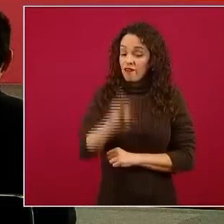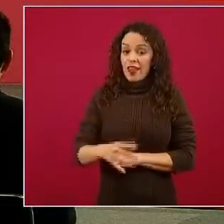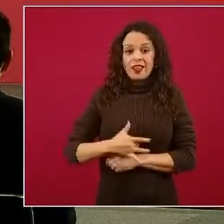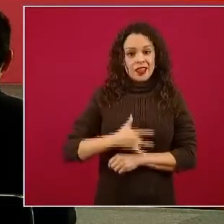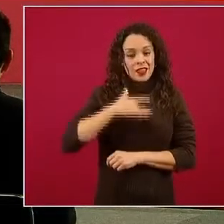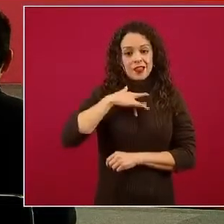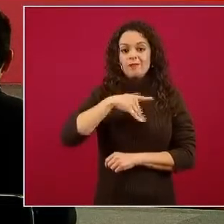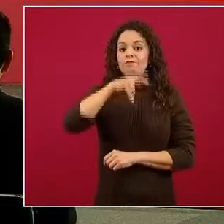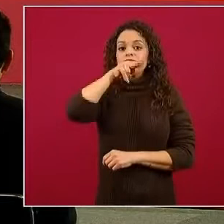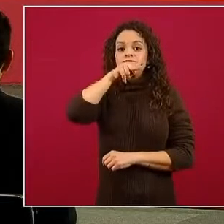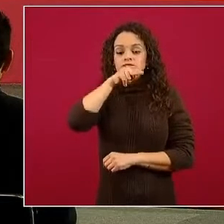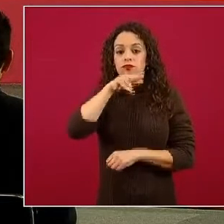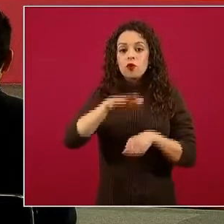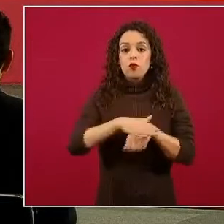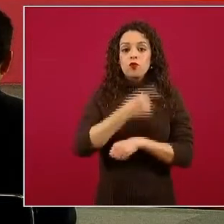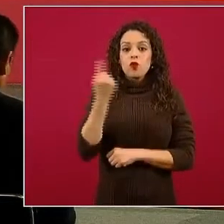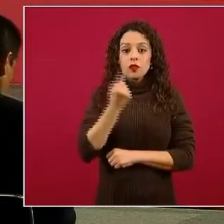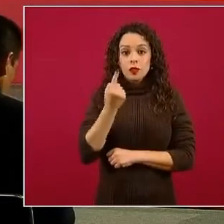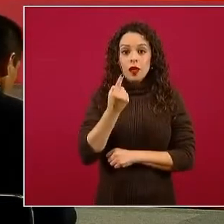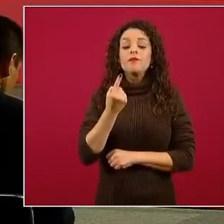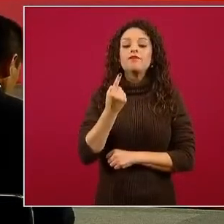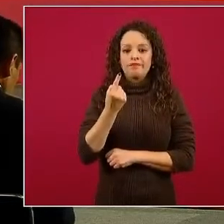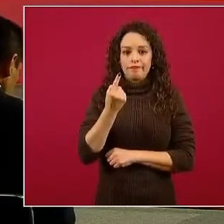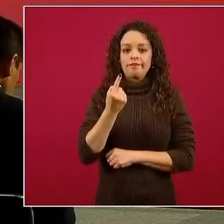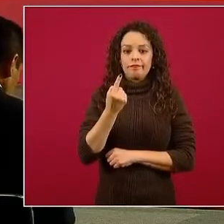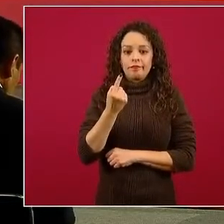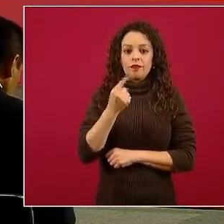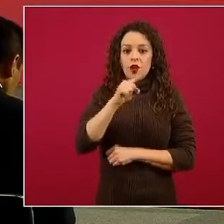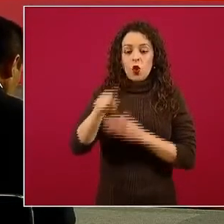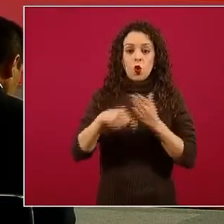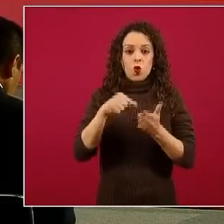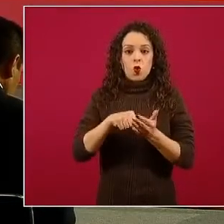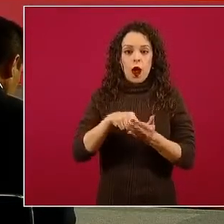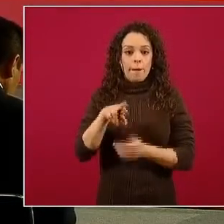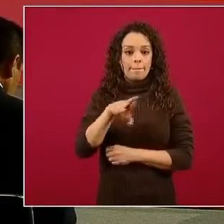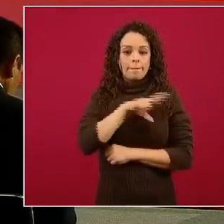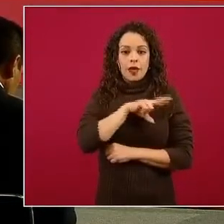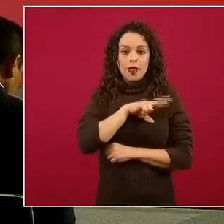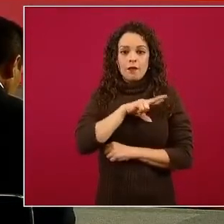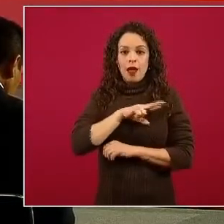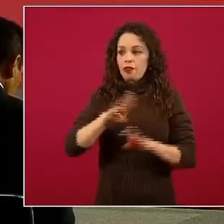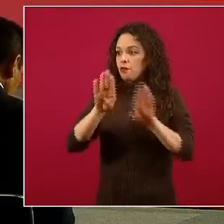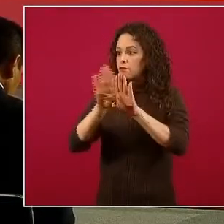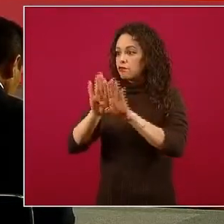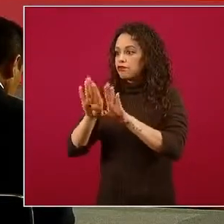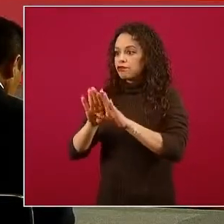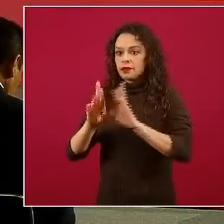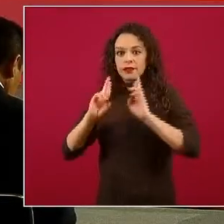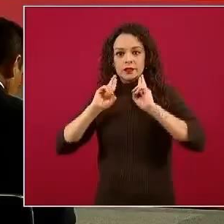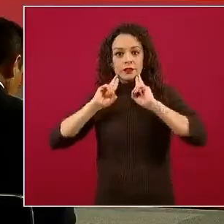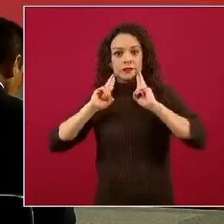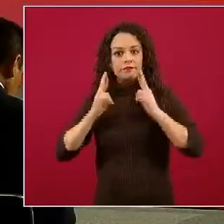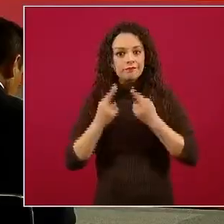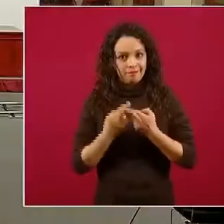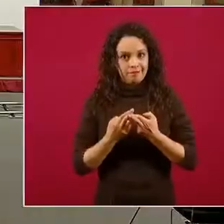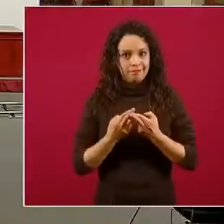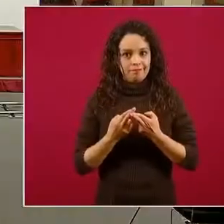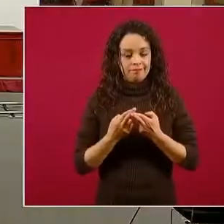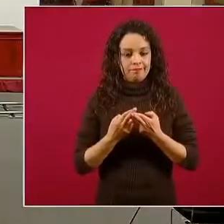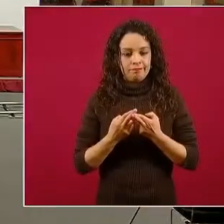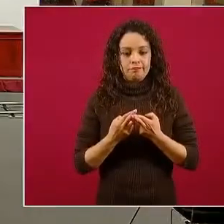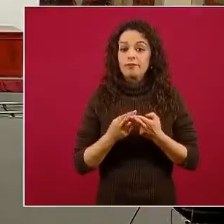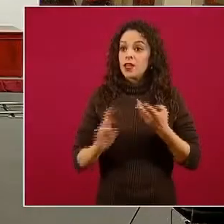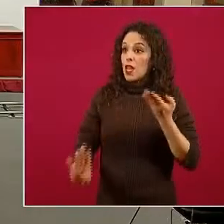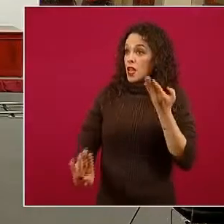preocupación, cuando nos reunimos en espacios privados. Evidencia reciente en el mundo, particularmente de